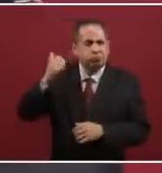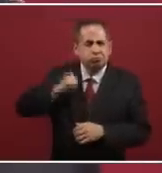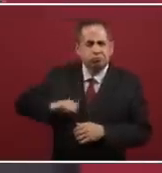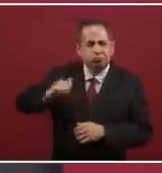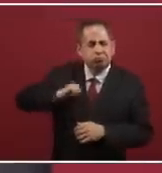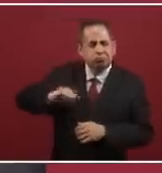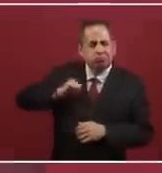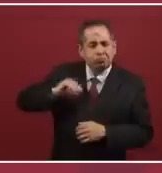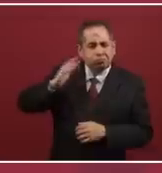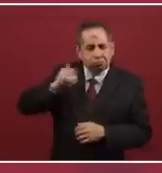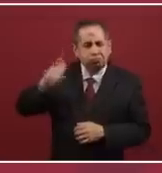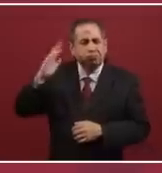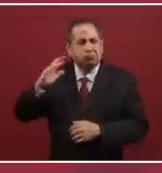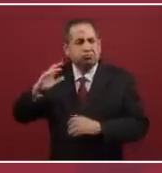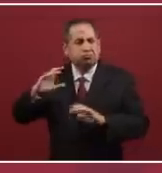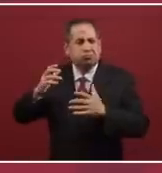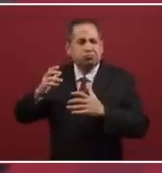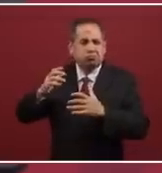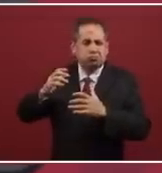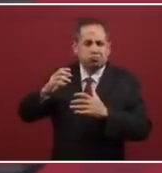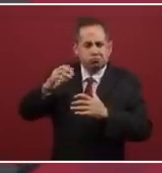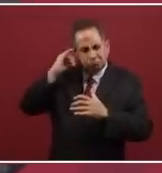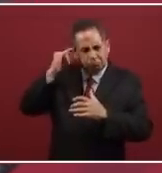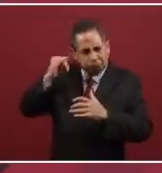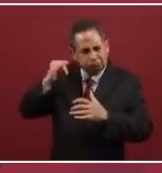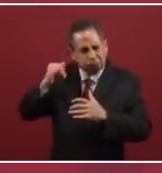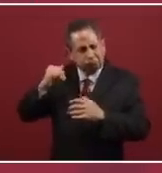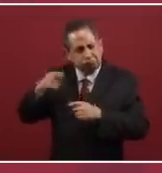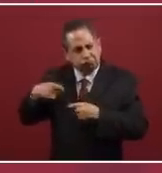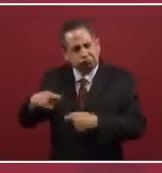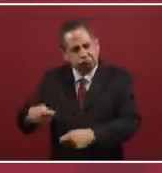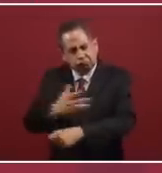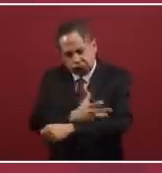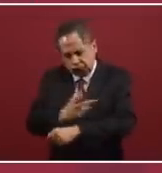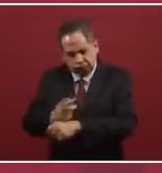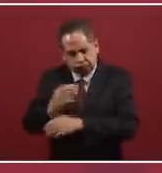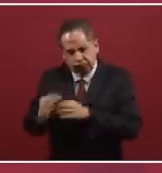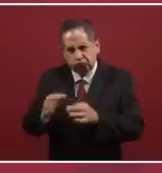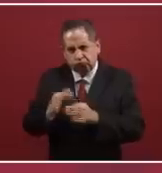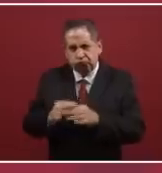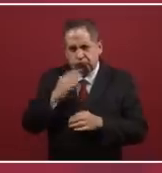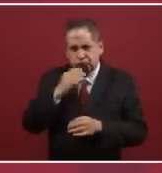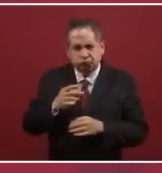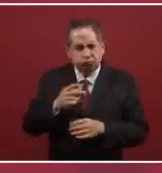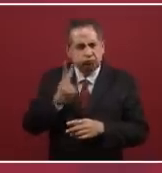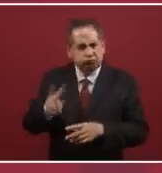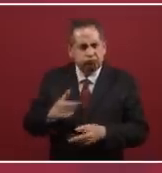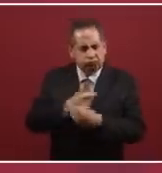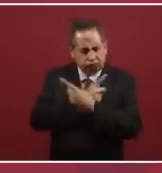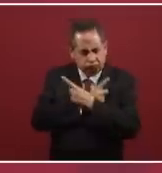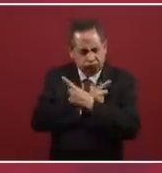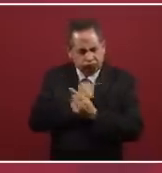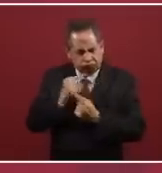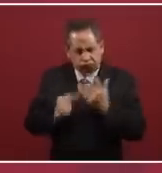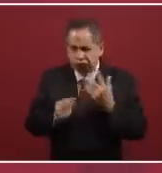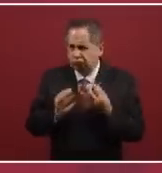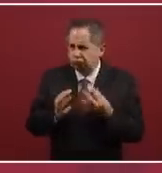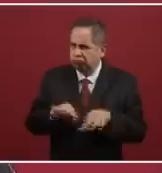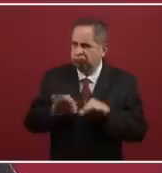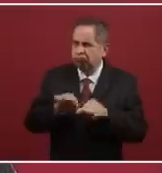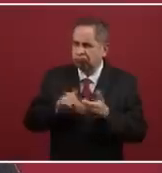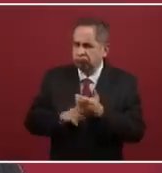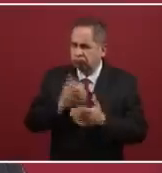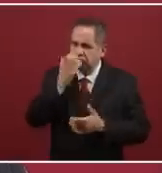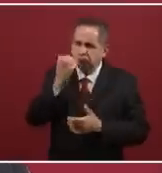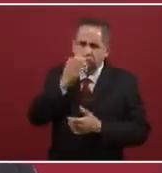grandes civilizaciones mesoamericanas y por los valores que se han mantenido en